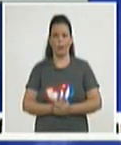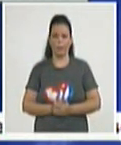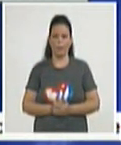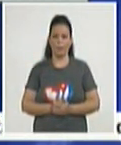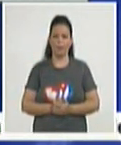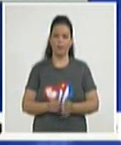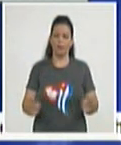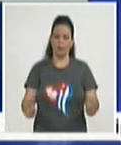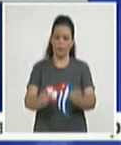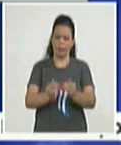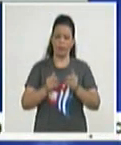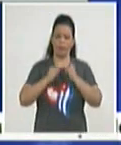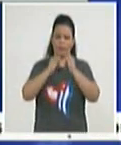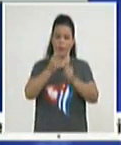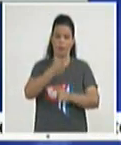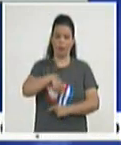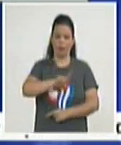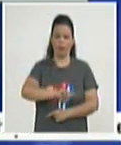ayer.